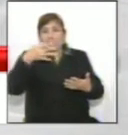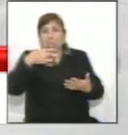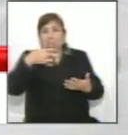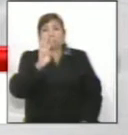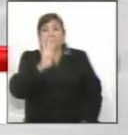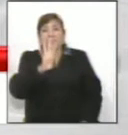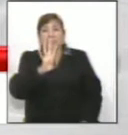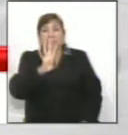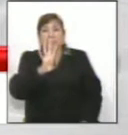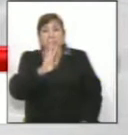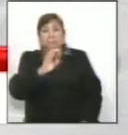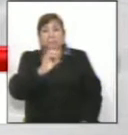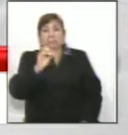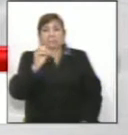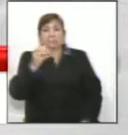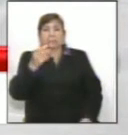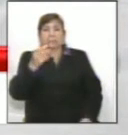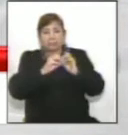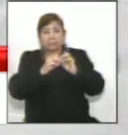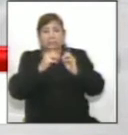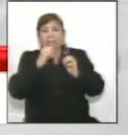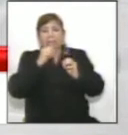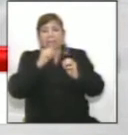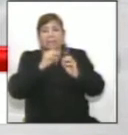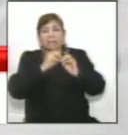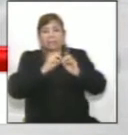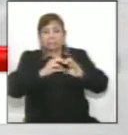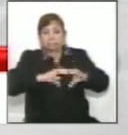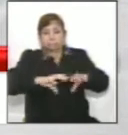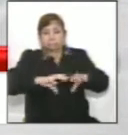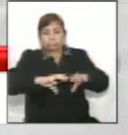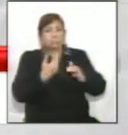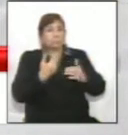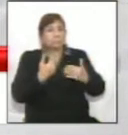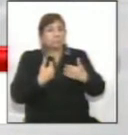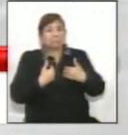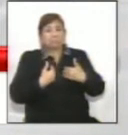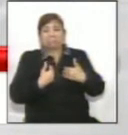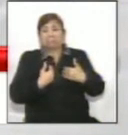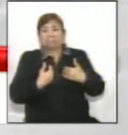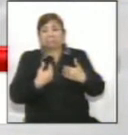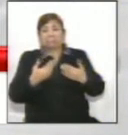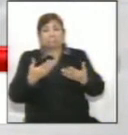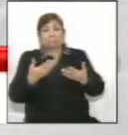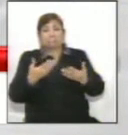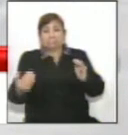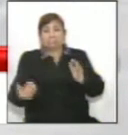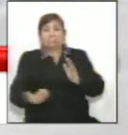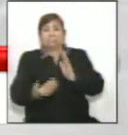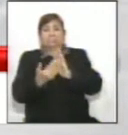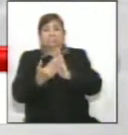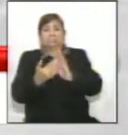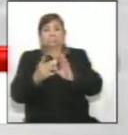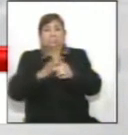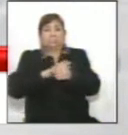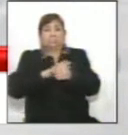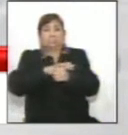64% carece de saneamiento. Con ello no tienen condiciones de salubridad para enfrentar la pandemia.